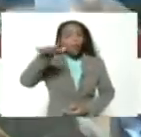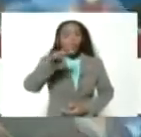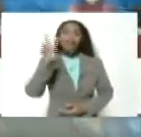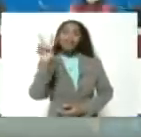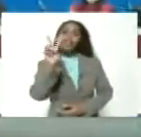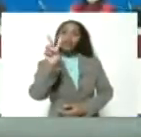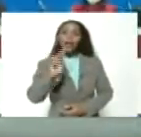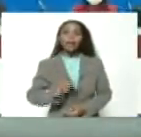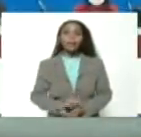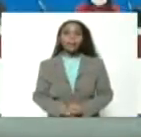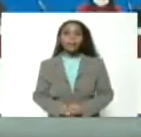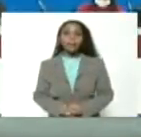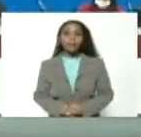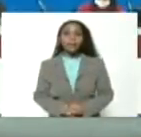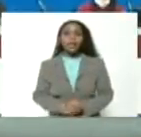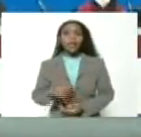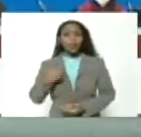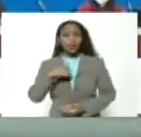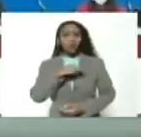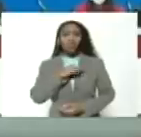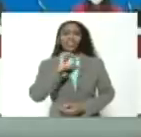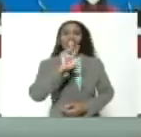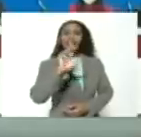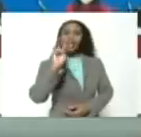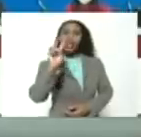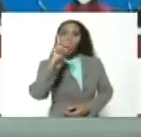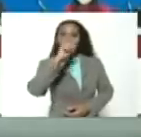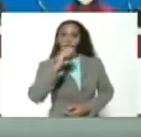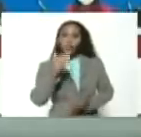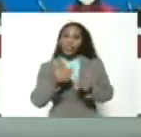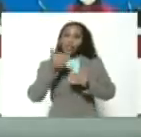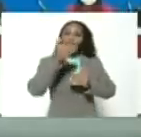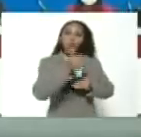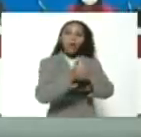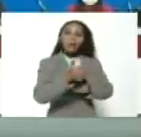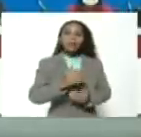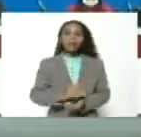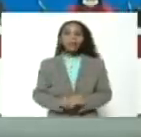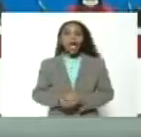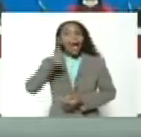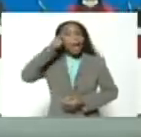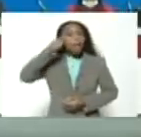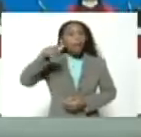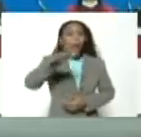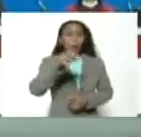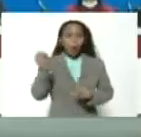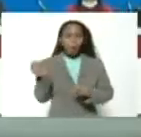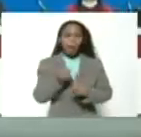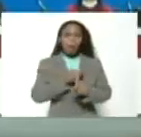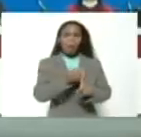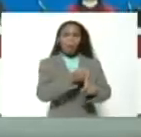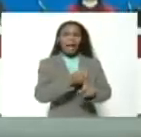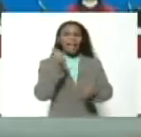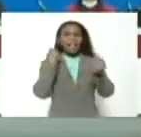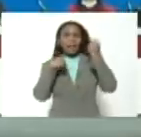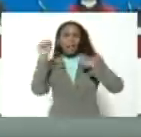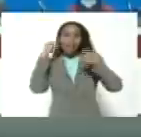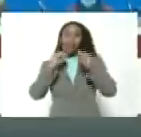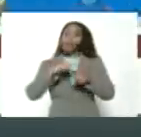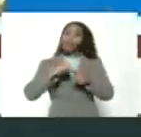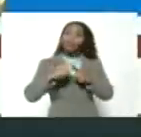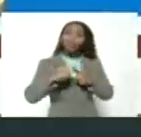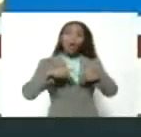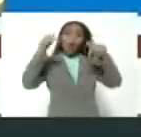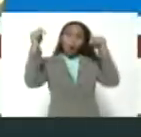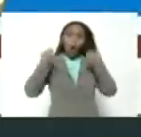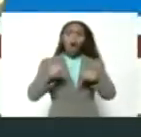Venezuela! Y estamos 32 años después. El pueblo masacrado, rebelde de entonces,